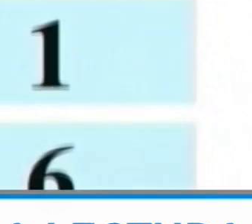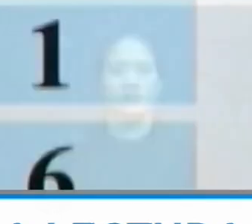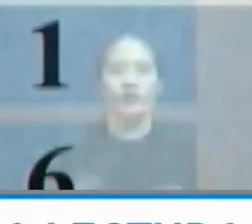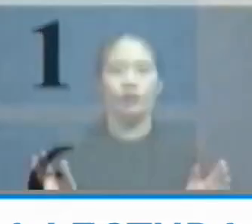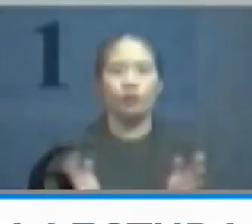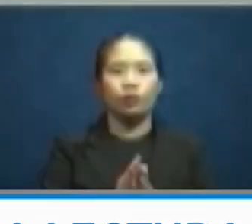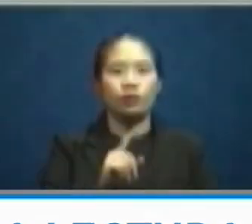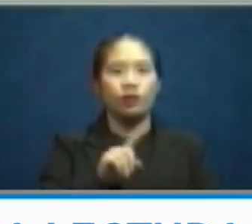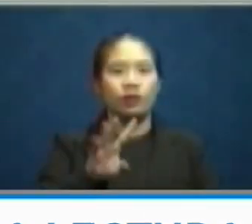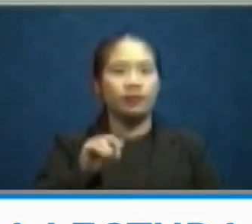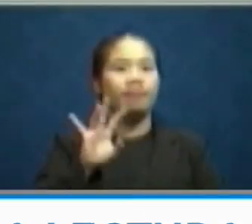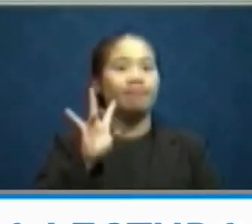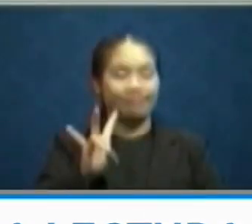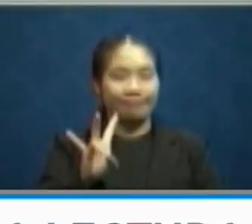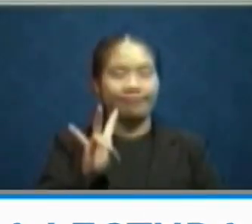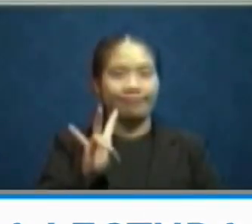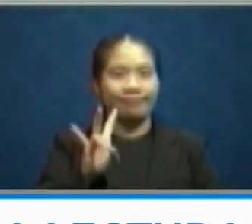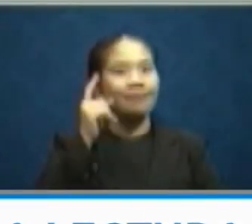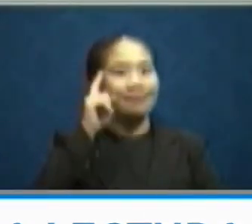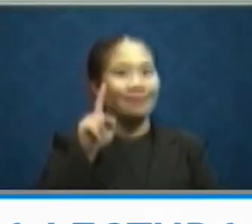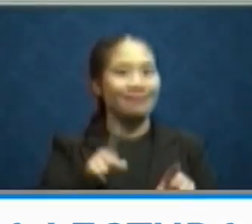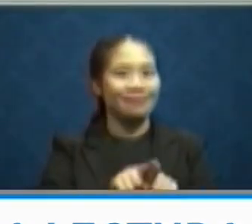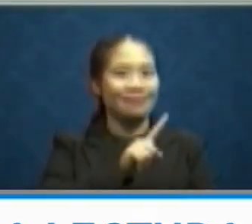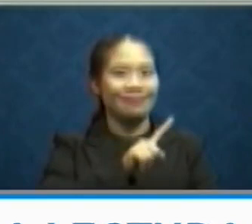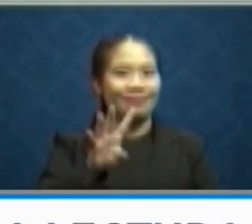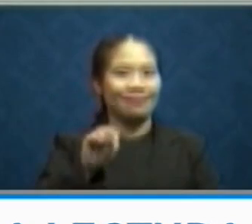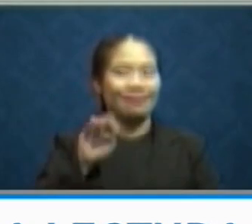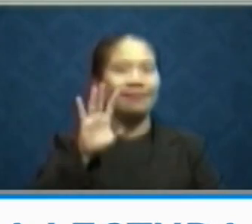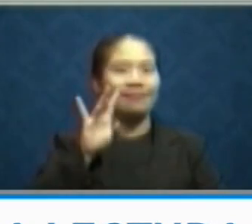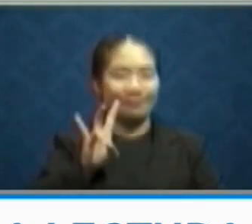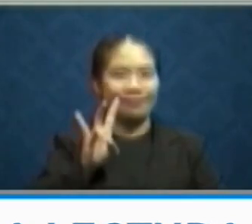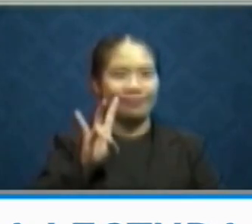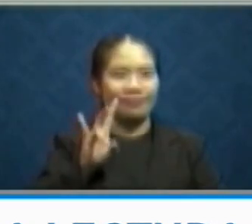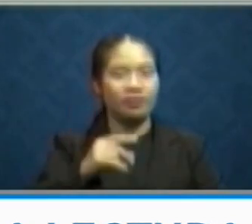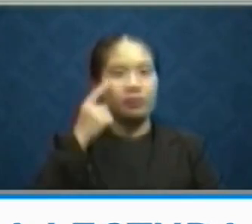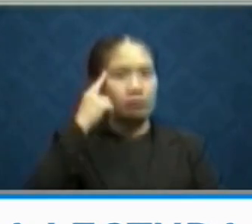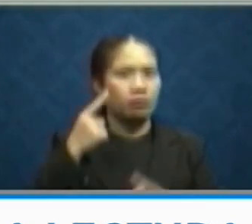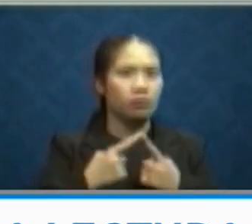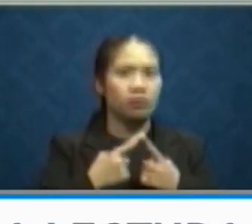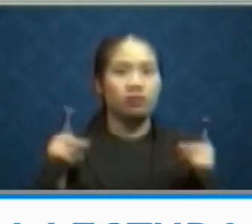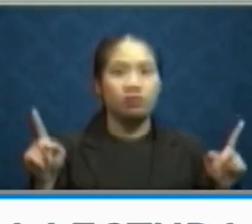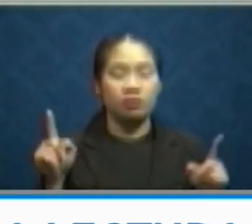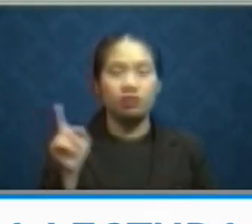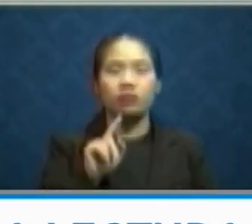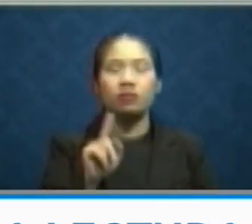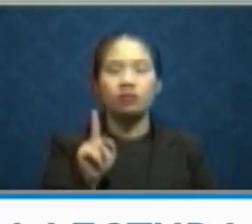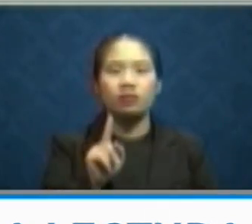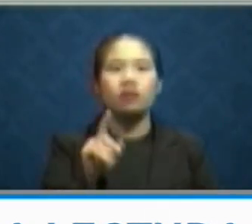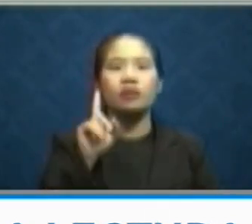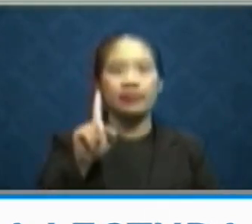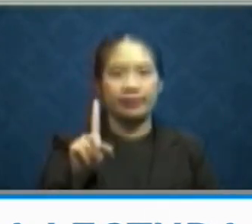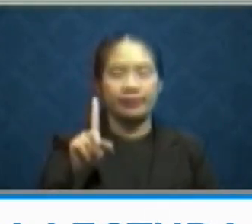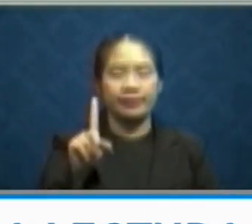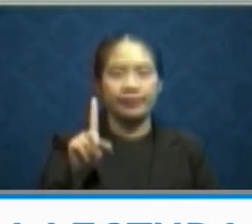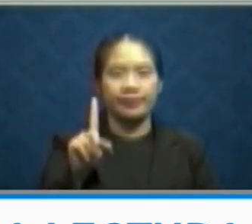ley de matrimonio igualitario, que ahora debe ser votado en dos lecturas adicionales en el Senado antes de su eventual promulgación por parte del